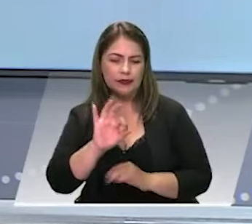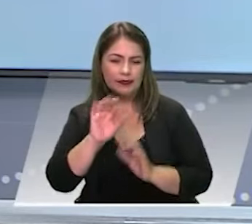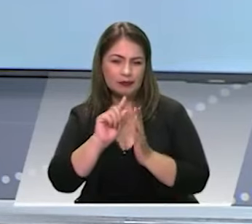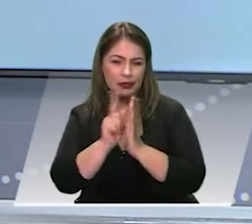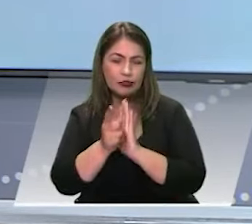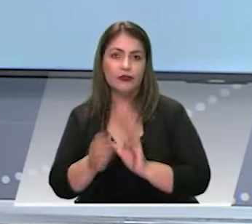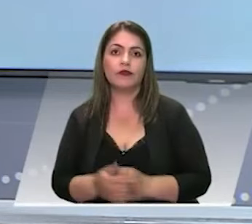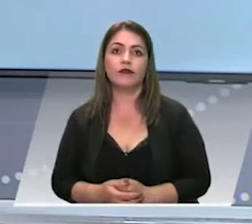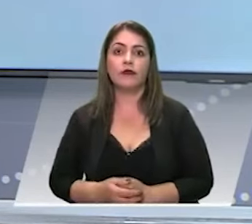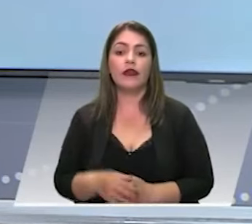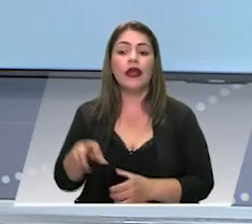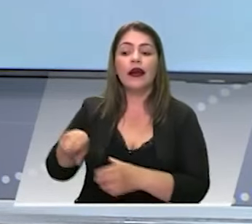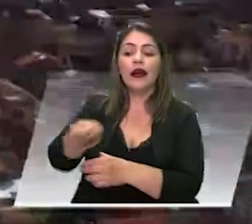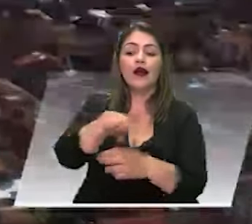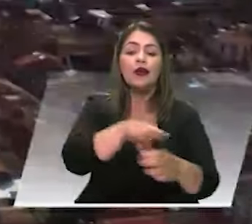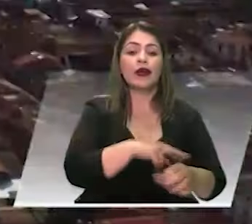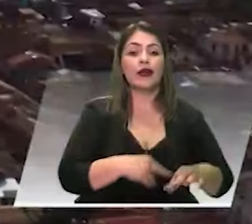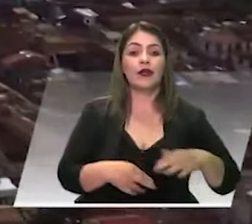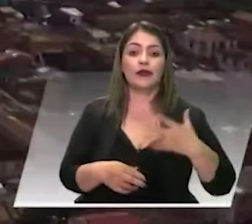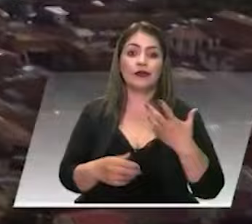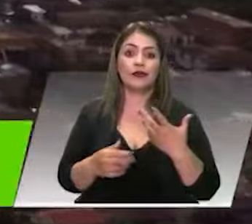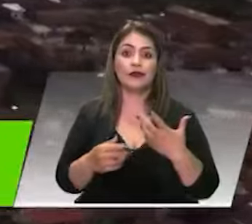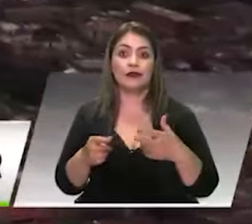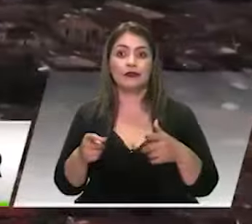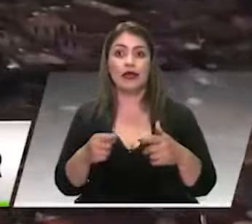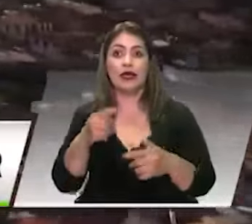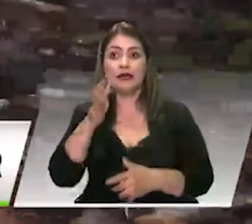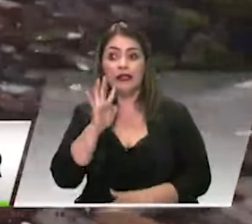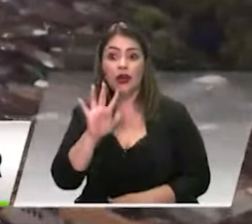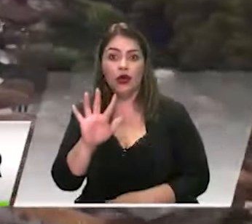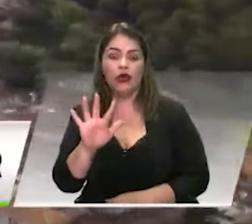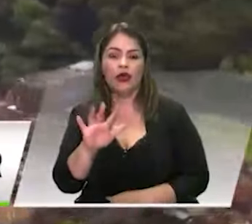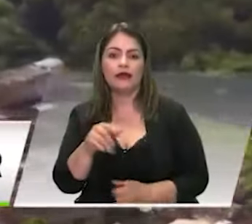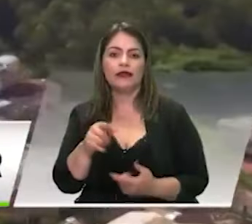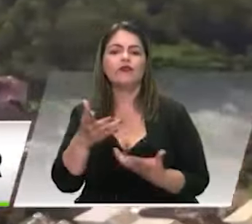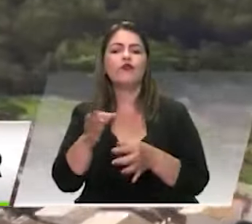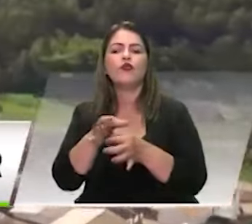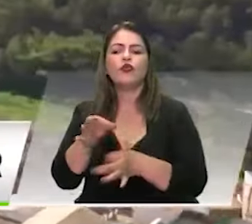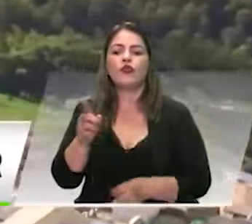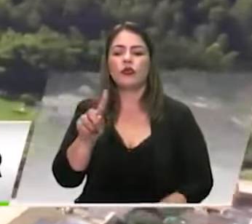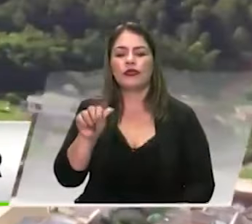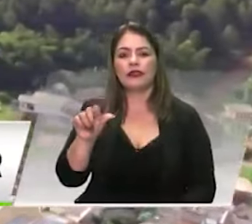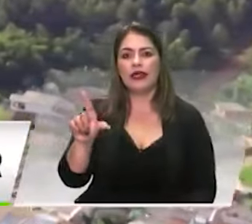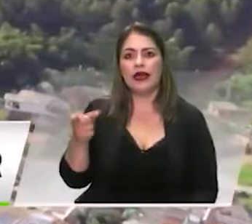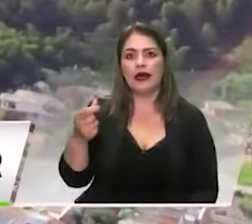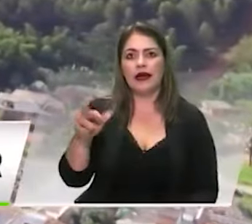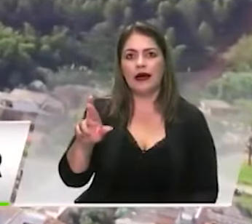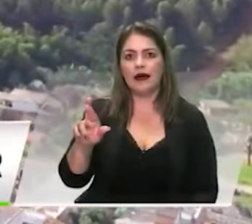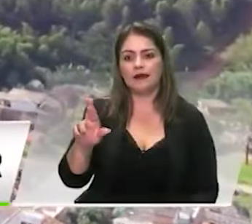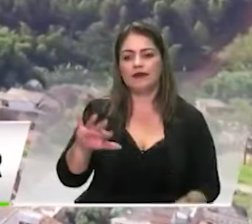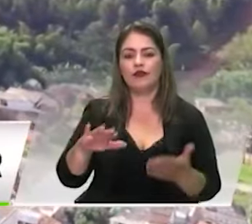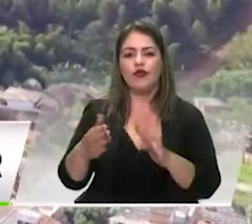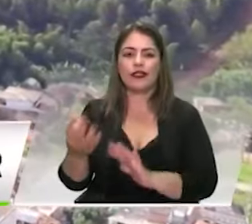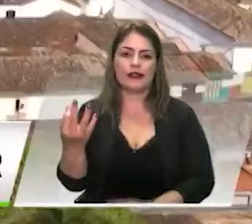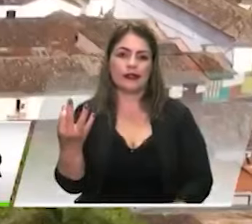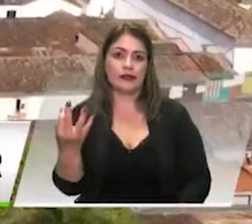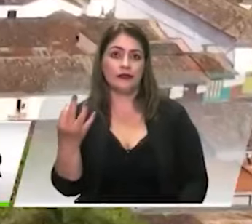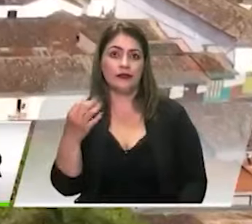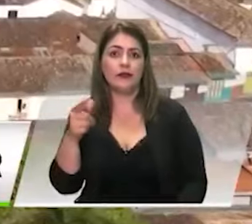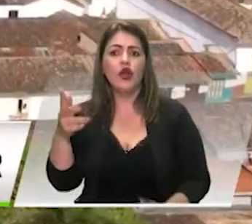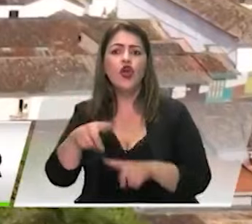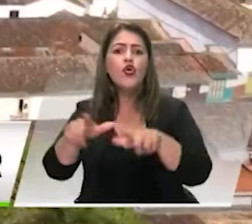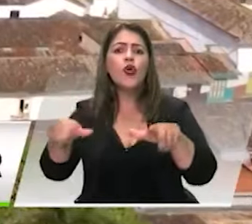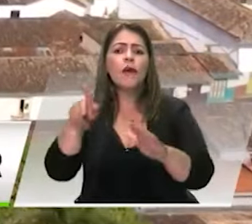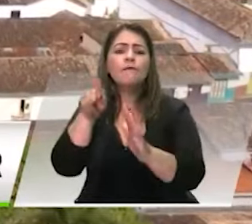cinco días de este año y ya van tres homicidios en Salgar. En un matadero, un hombre de 36 años fue gravemente herido en el